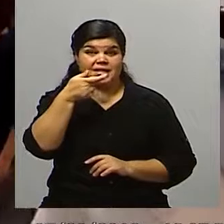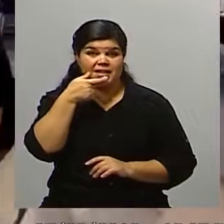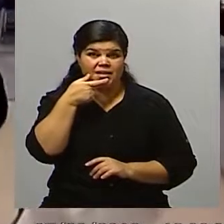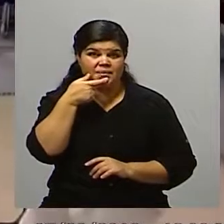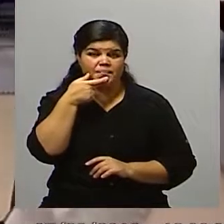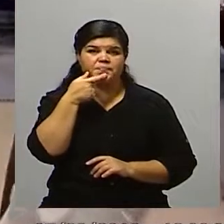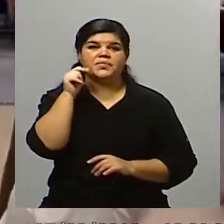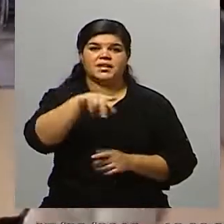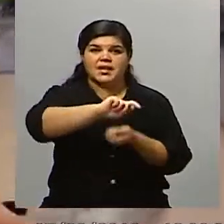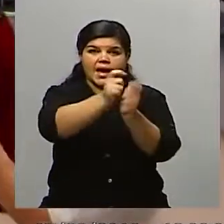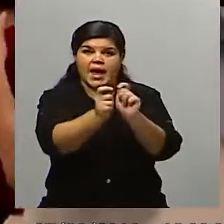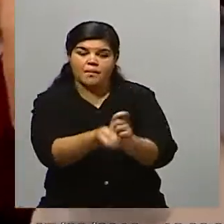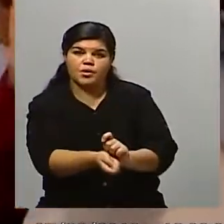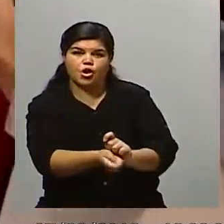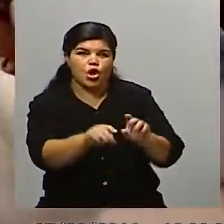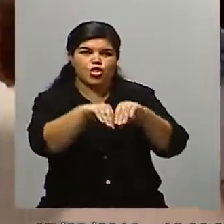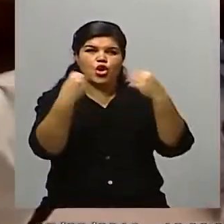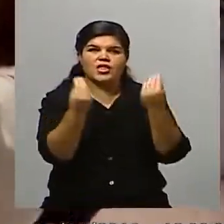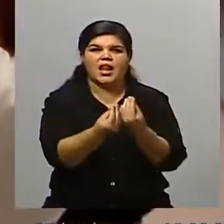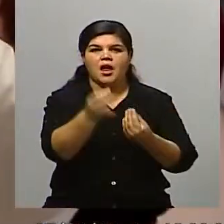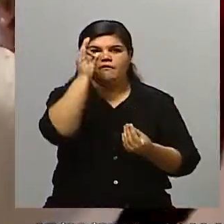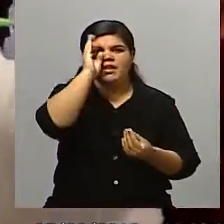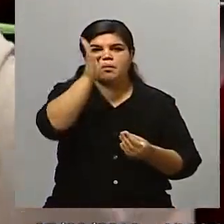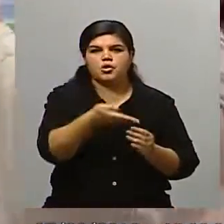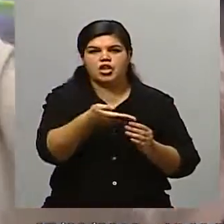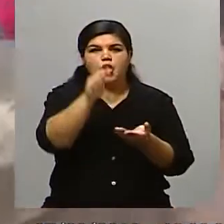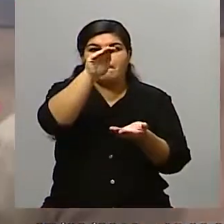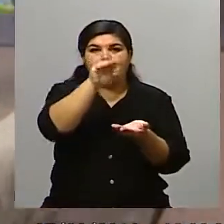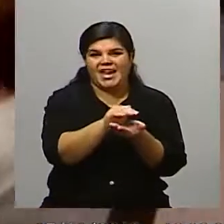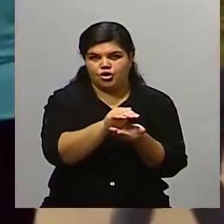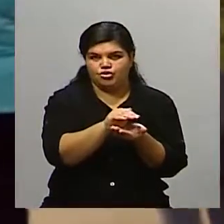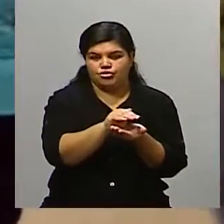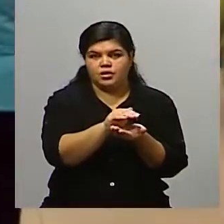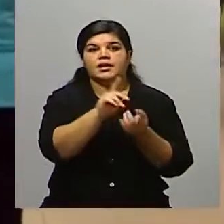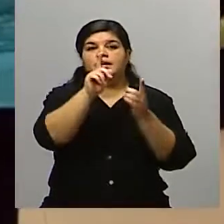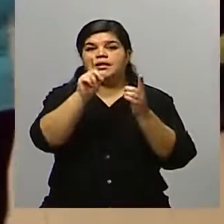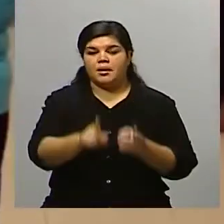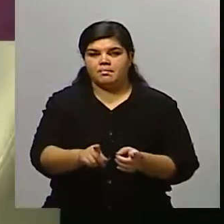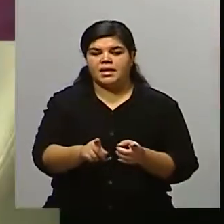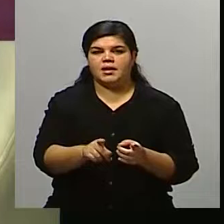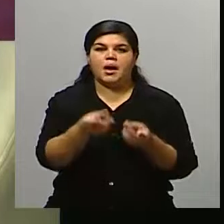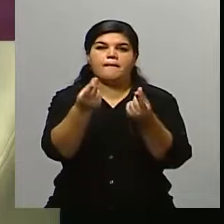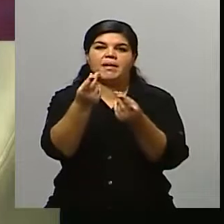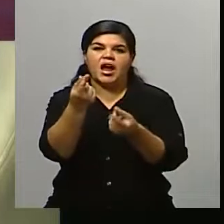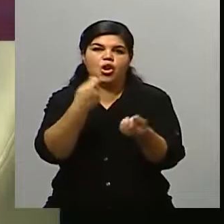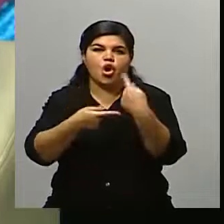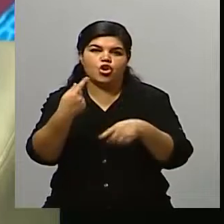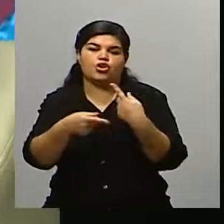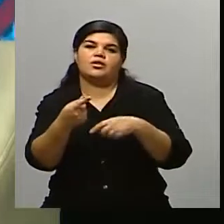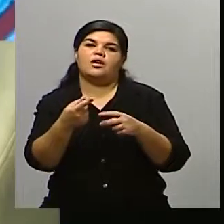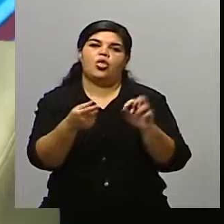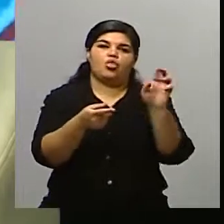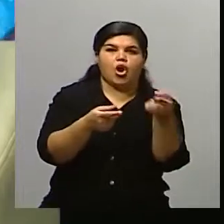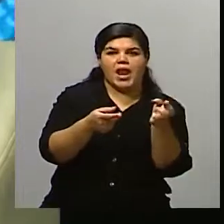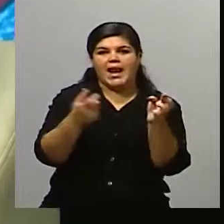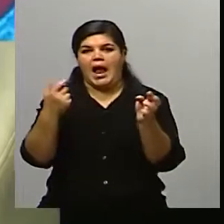adquisitivo de 20% solo en 2 años. Además de la devaluación y demás, llegó a caer por debajo de la mitad el haber en dólares.